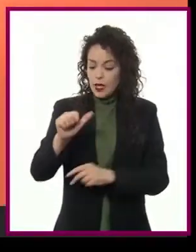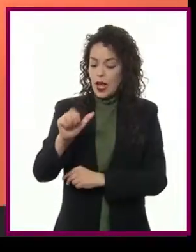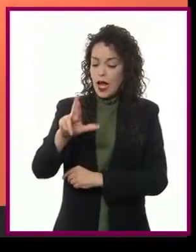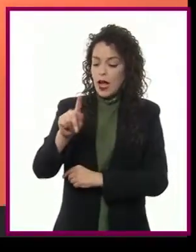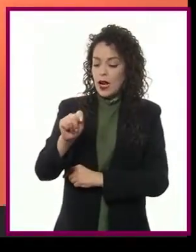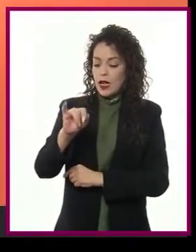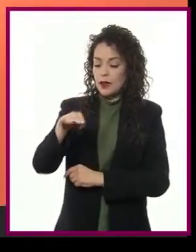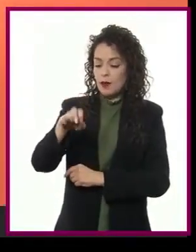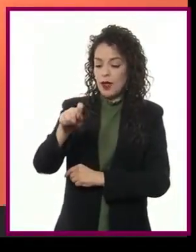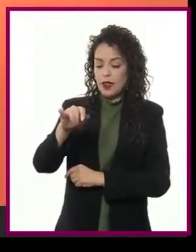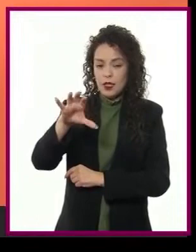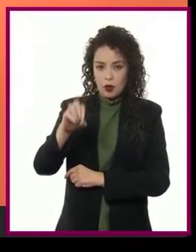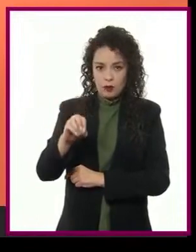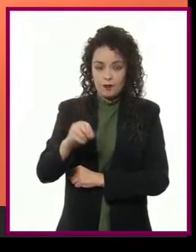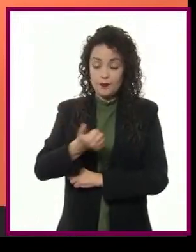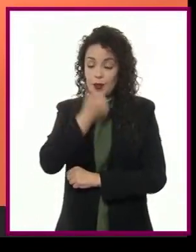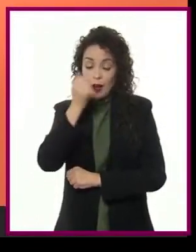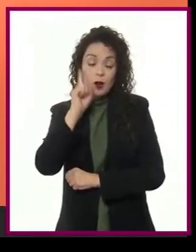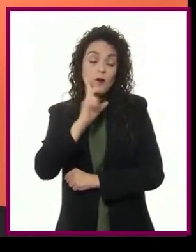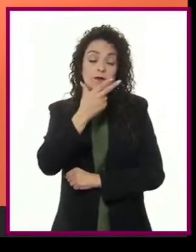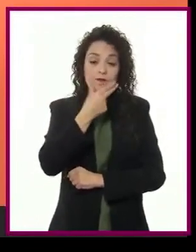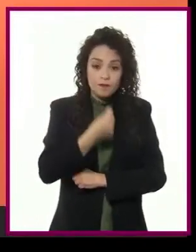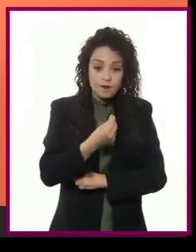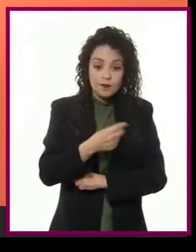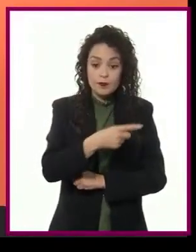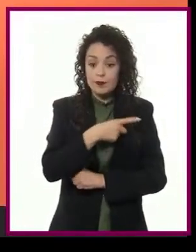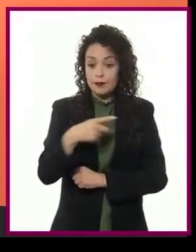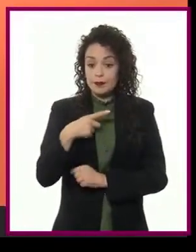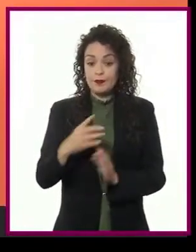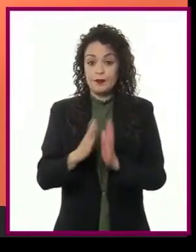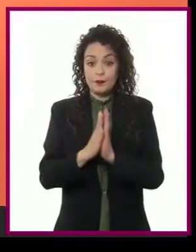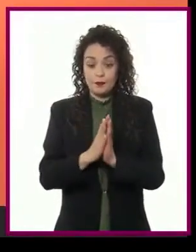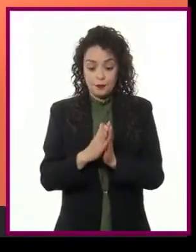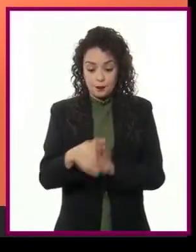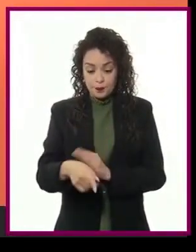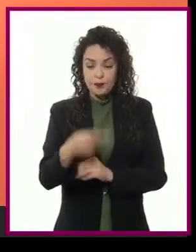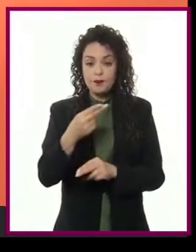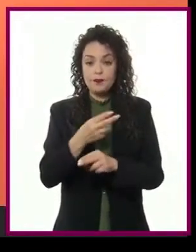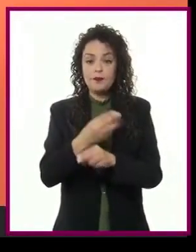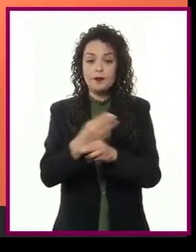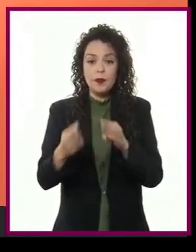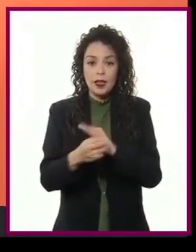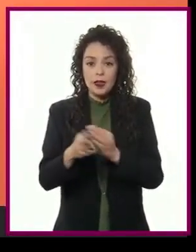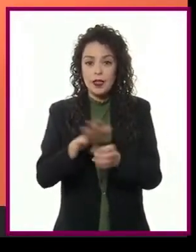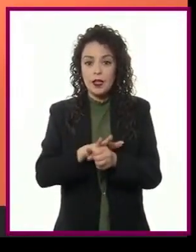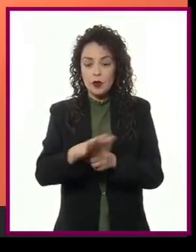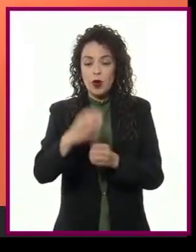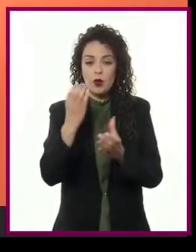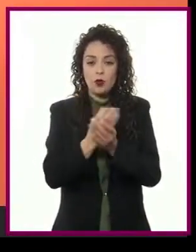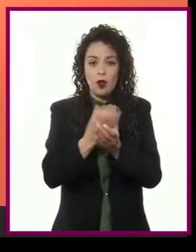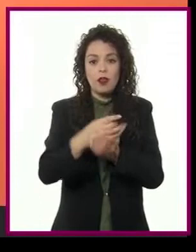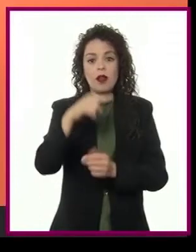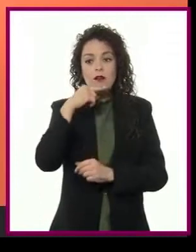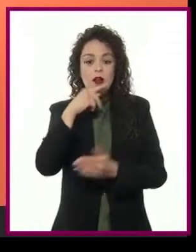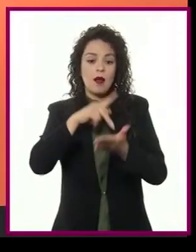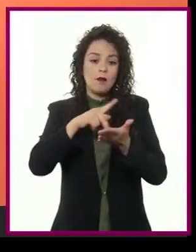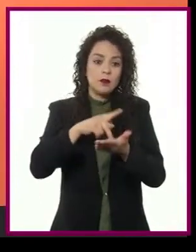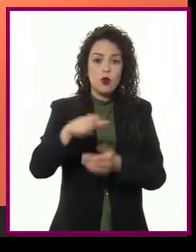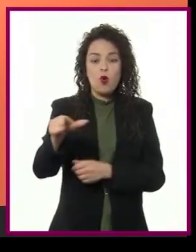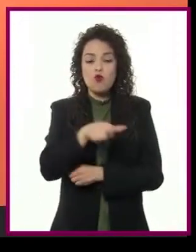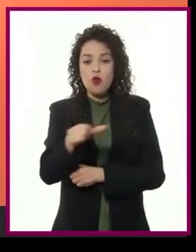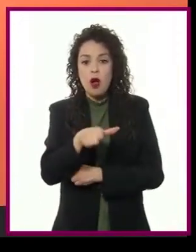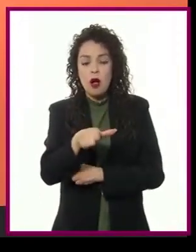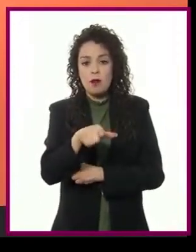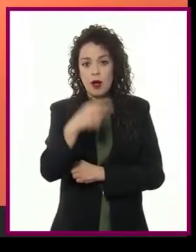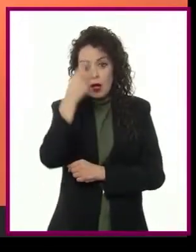Alumnas y alumnos, se les pide que tengan a la mano su cuaderno de apuntes, lápiz o bolígrafo y goma, para que